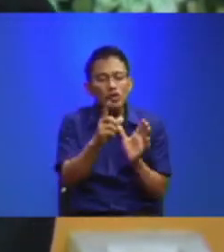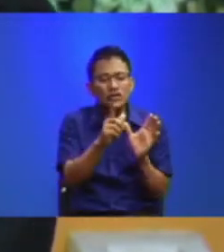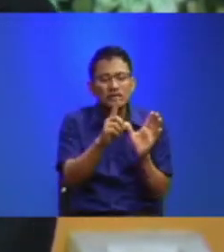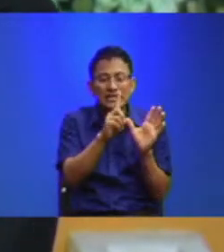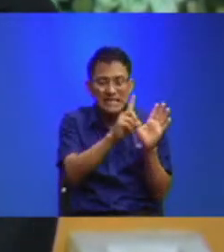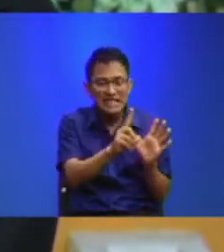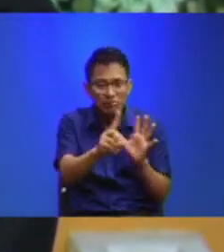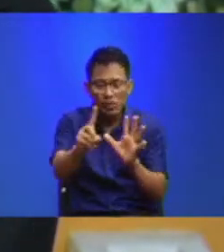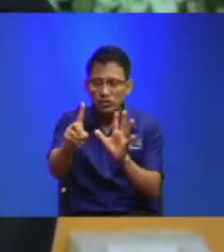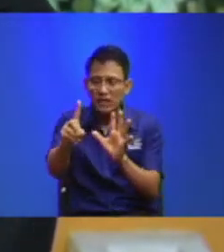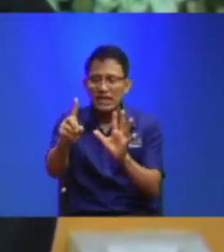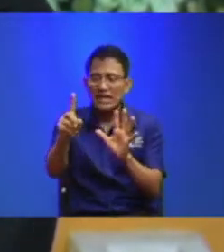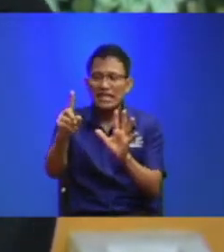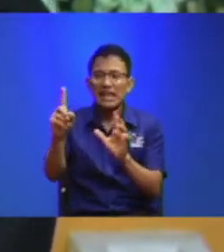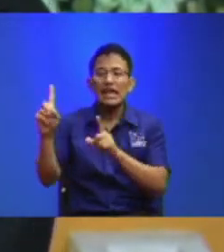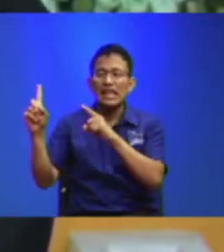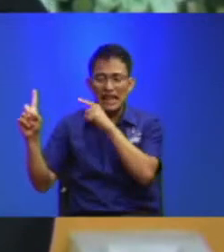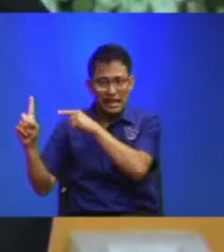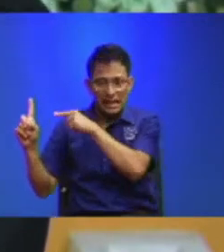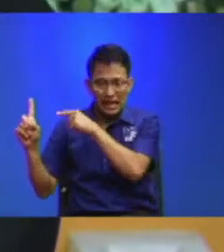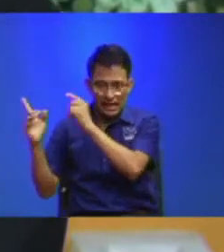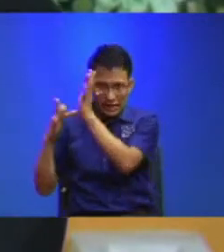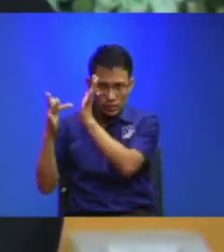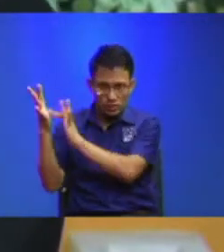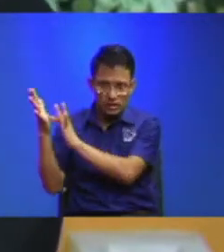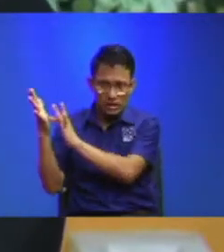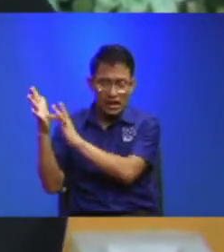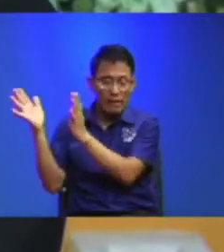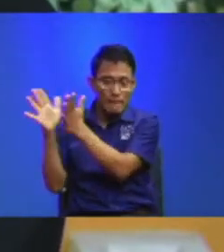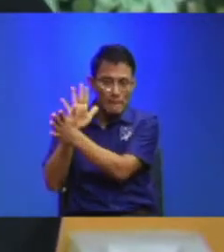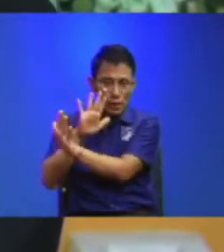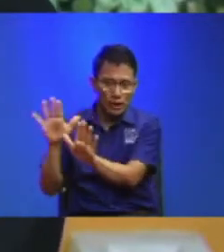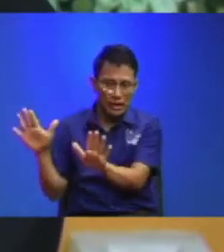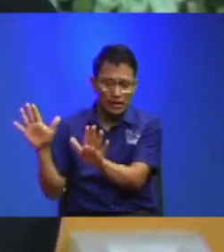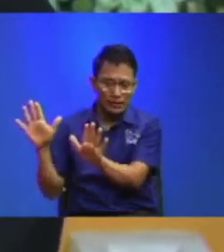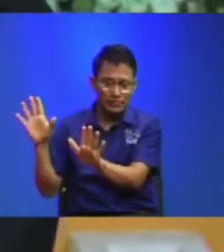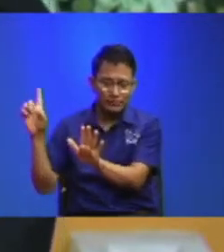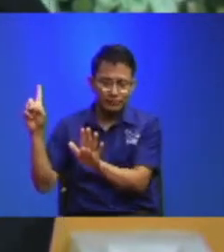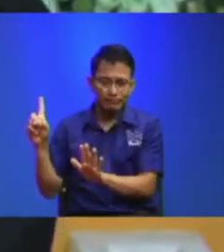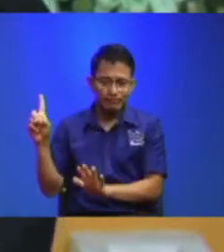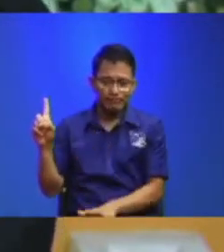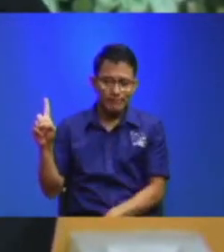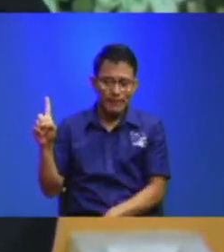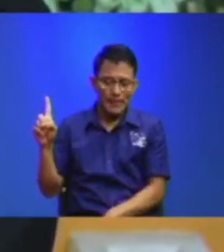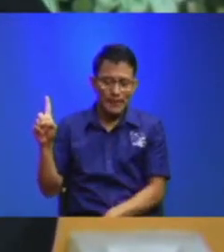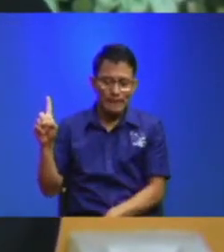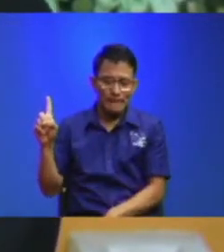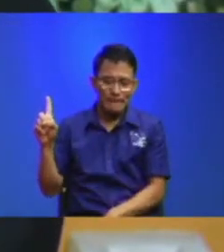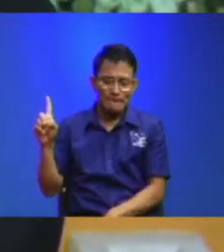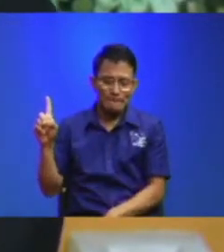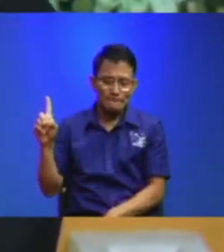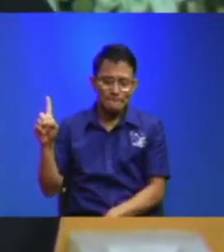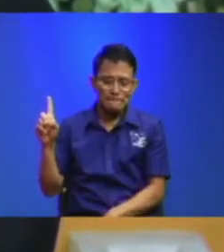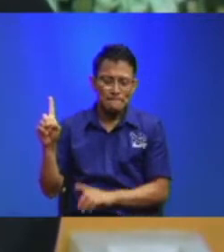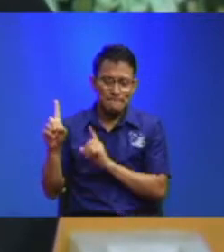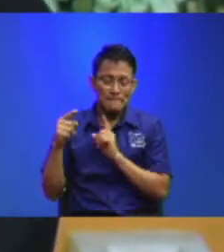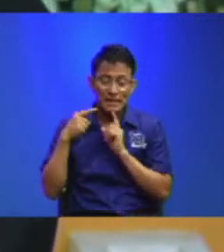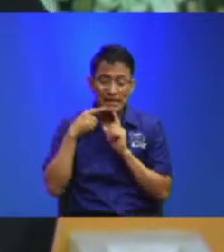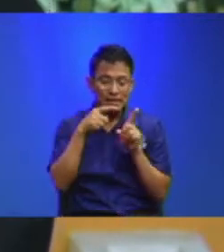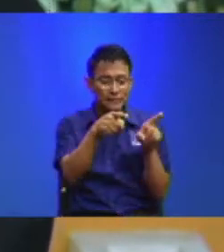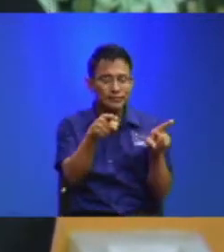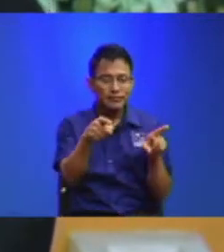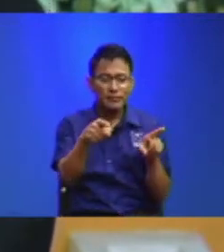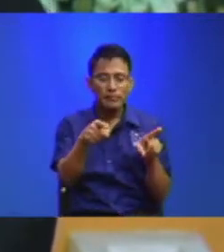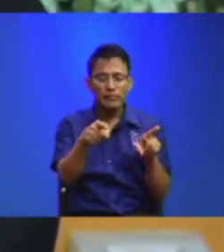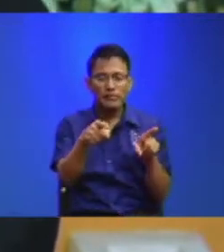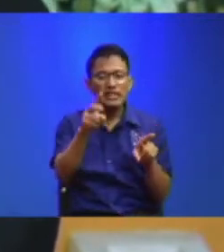morir. Si usted cuenta las veces que el Señor le dijo a los discípulos que era necesario que él muriera, no